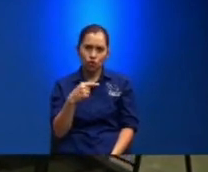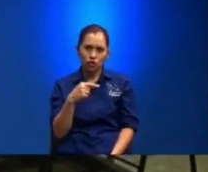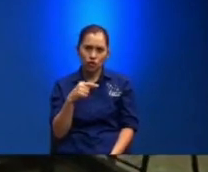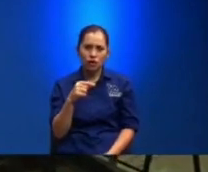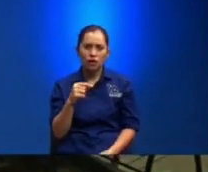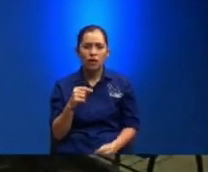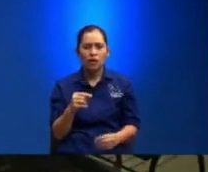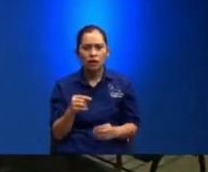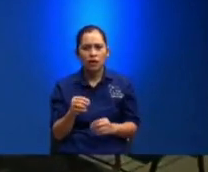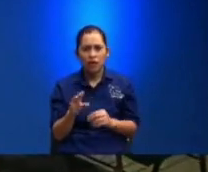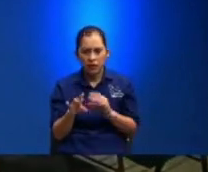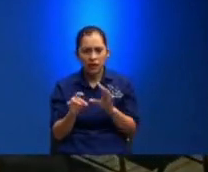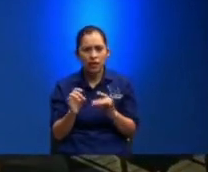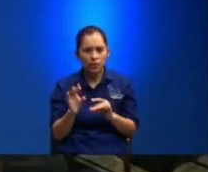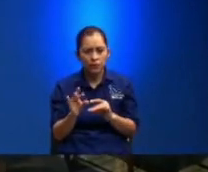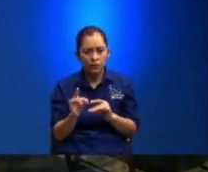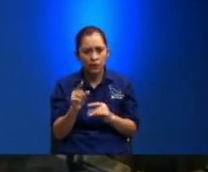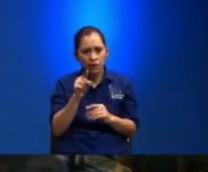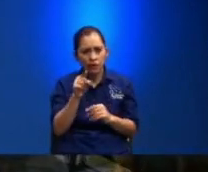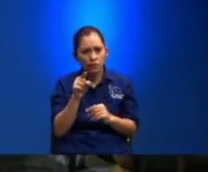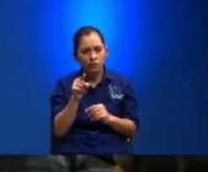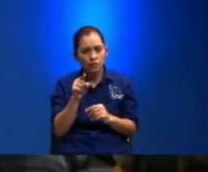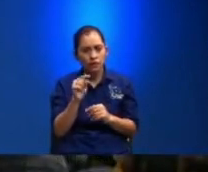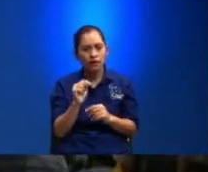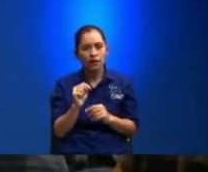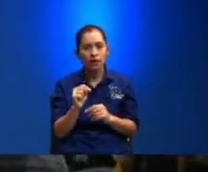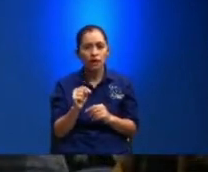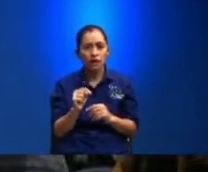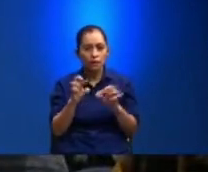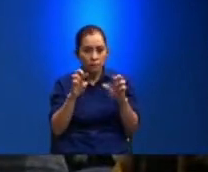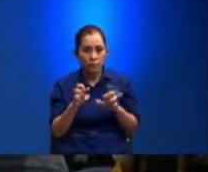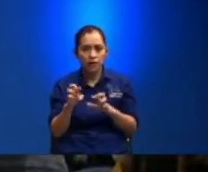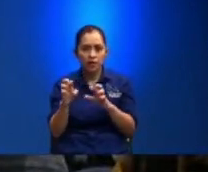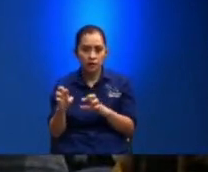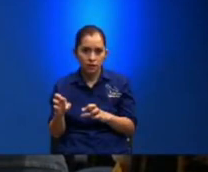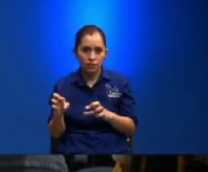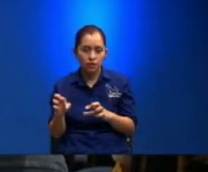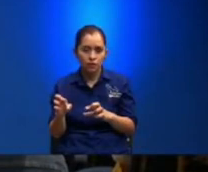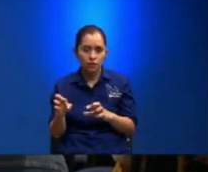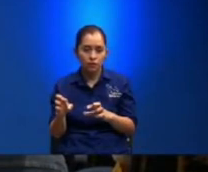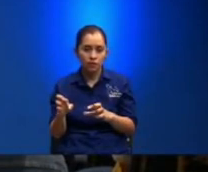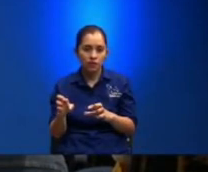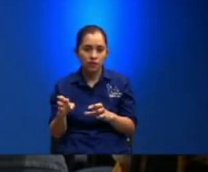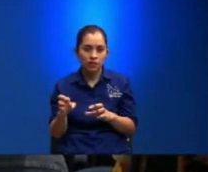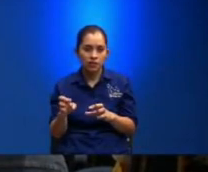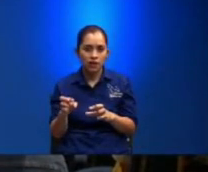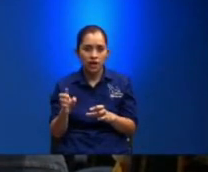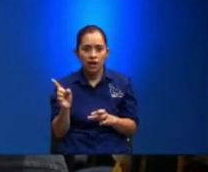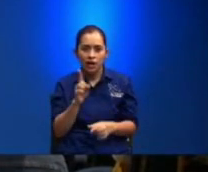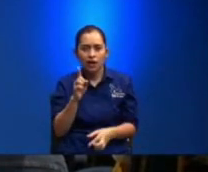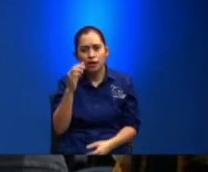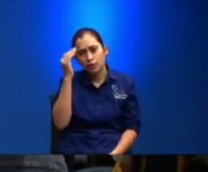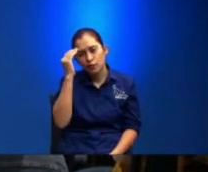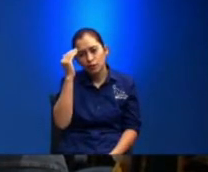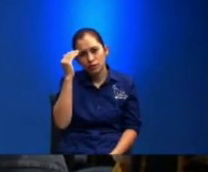porque son simple y sencillamente a como decirle a murciélagos